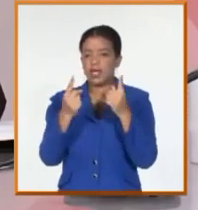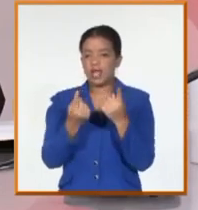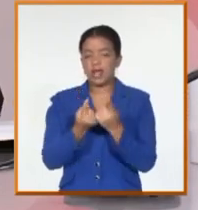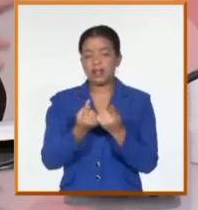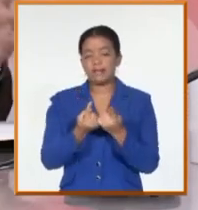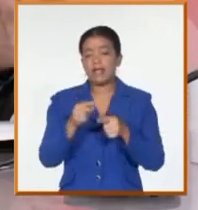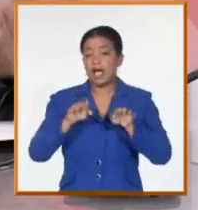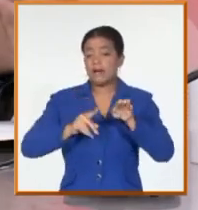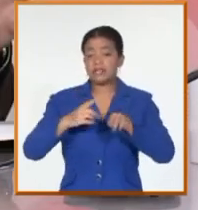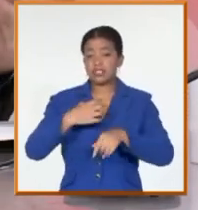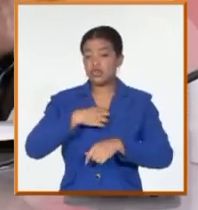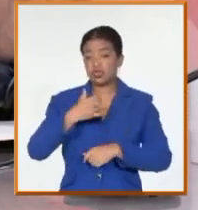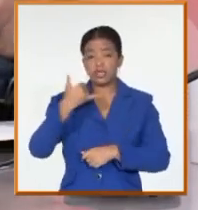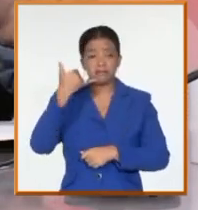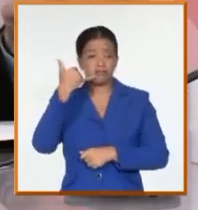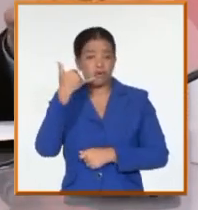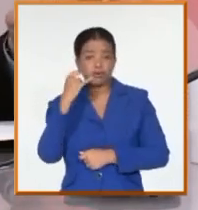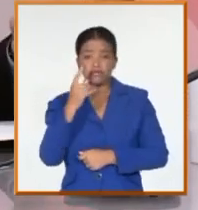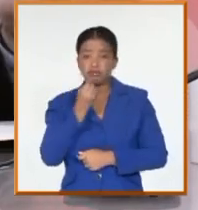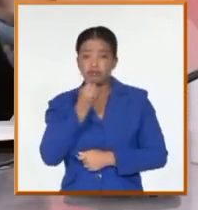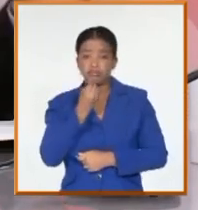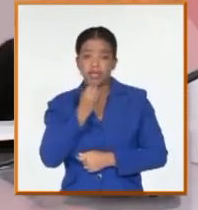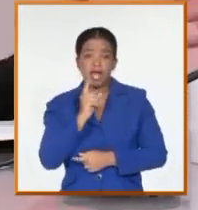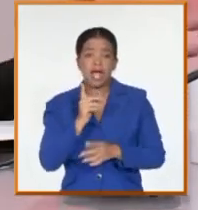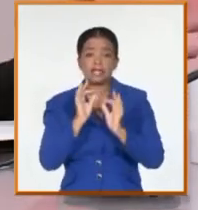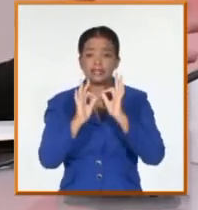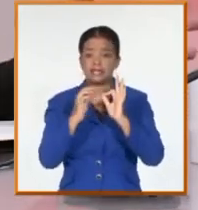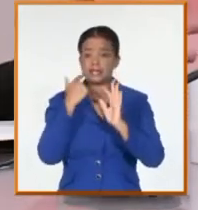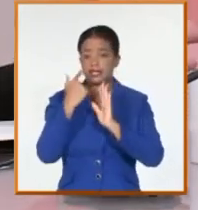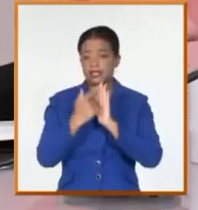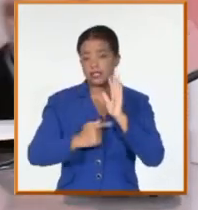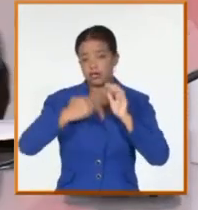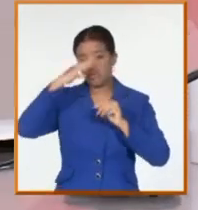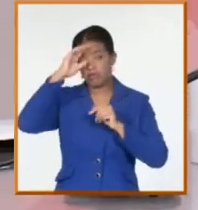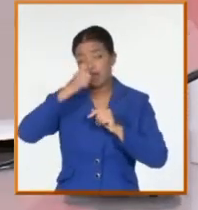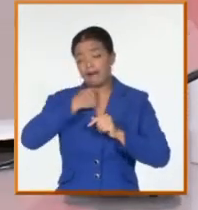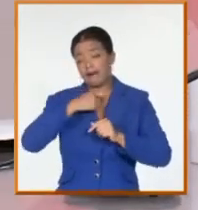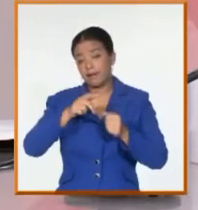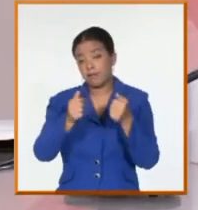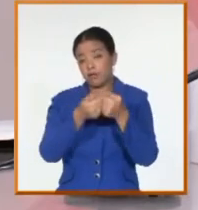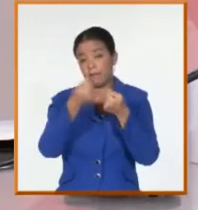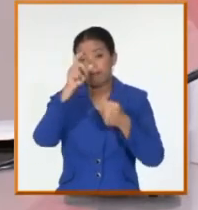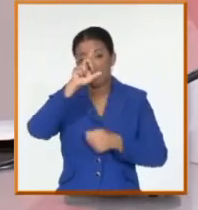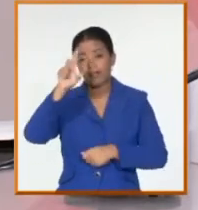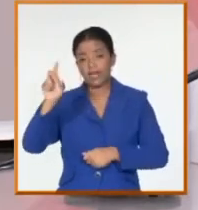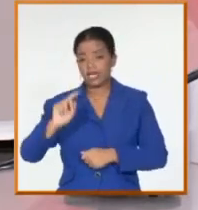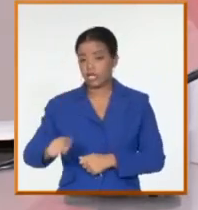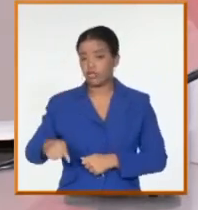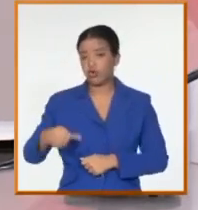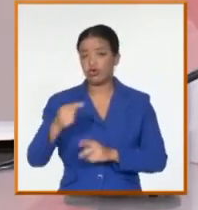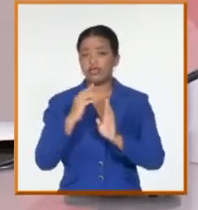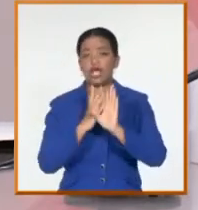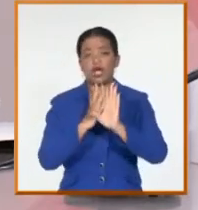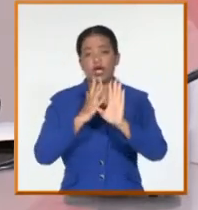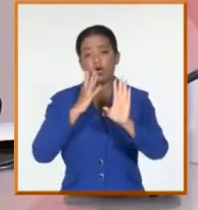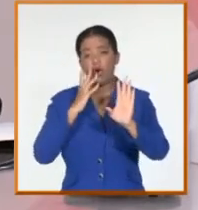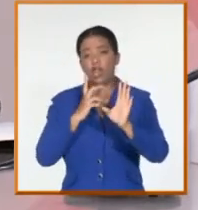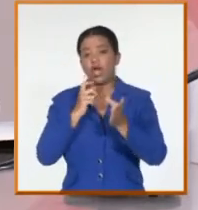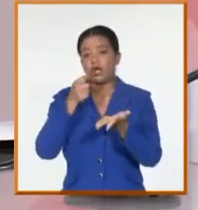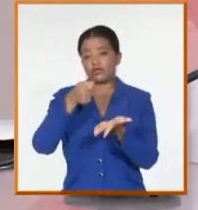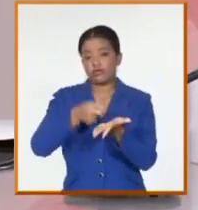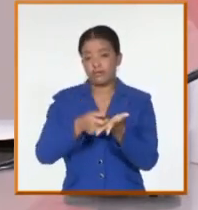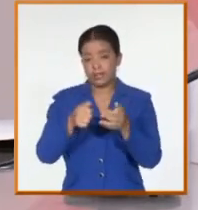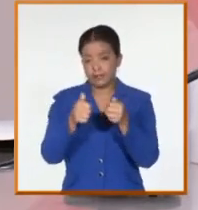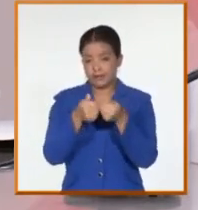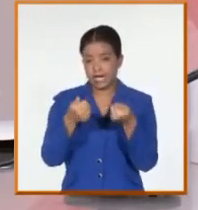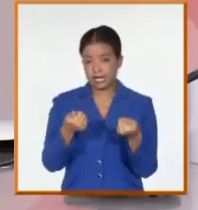por supuesto son parte del día a día del cubano como las panaderías claro un lugar donde está parte de